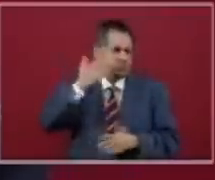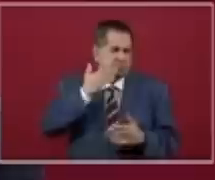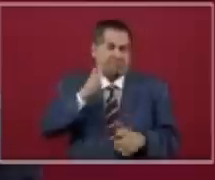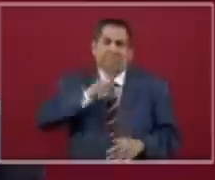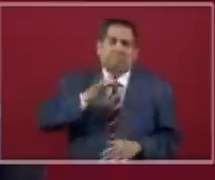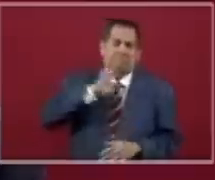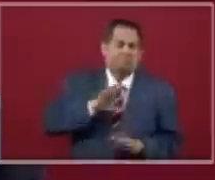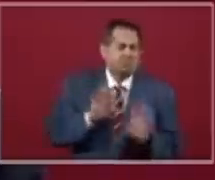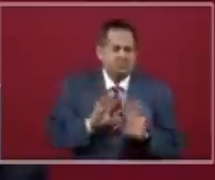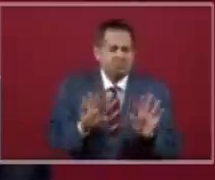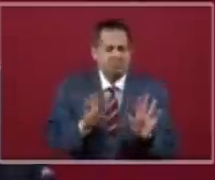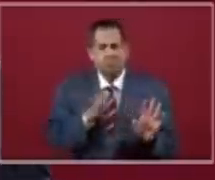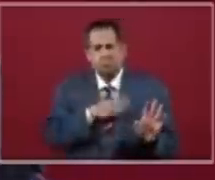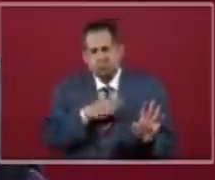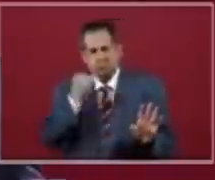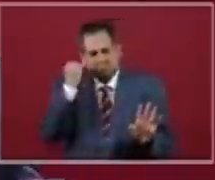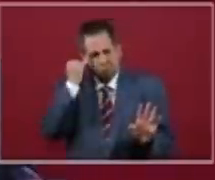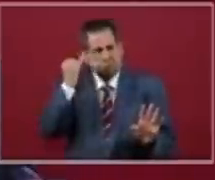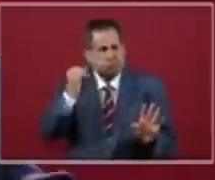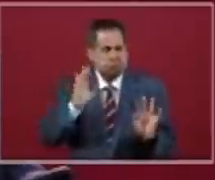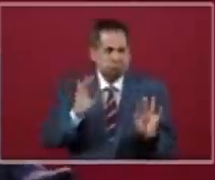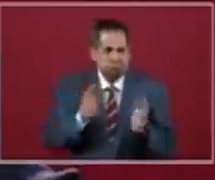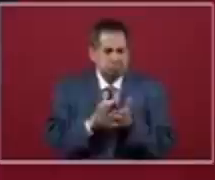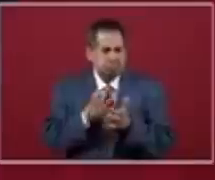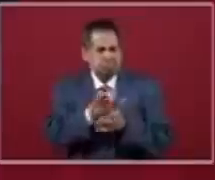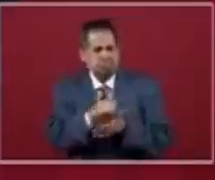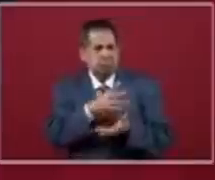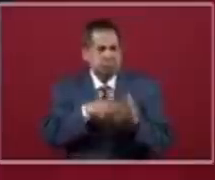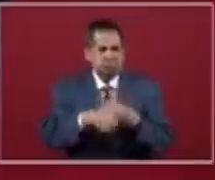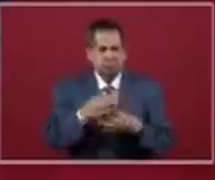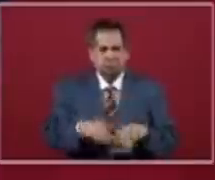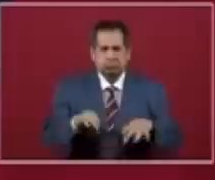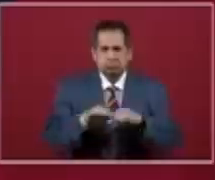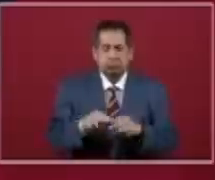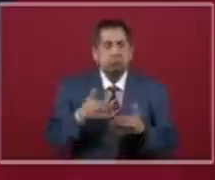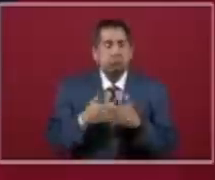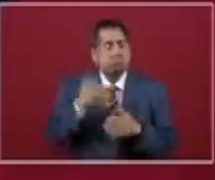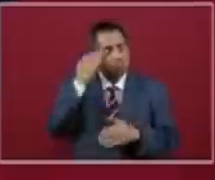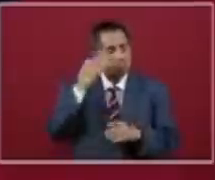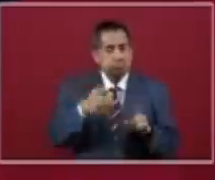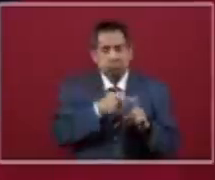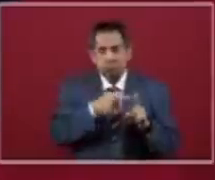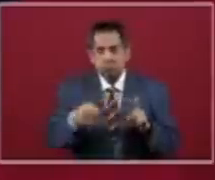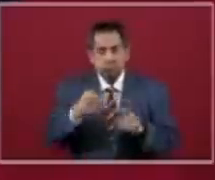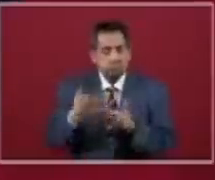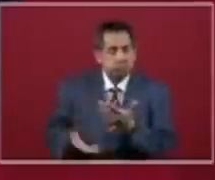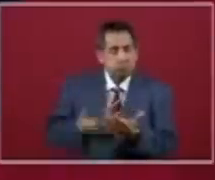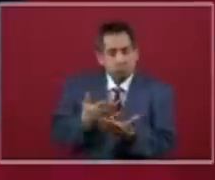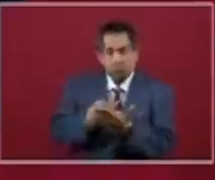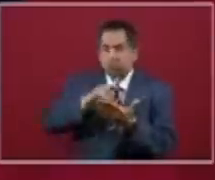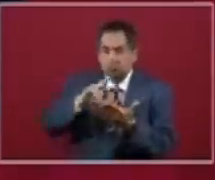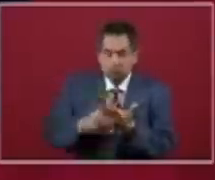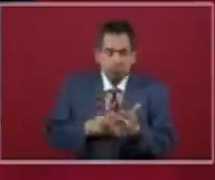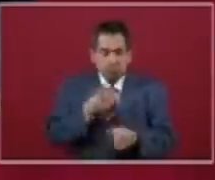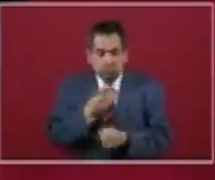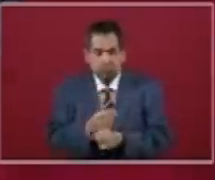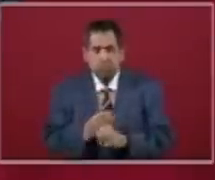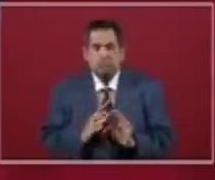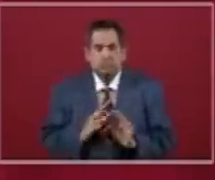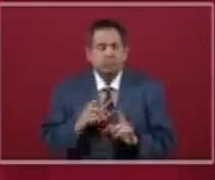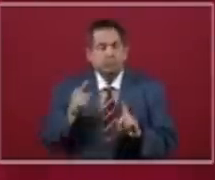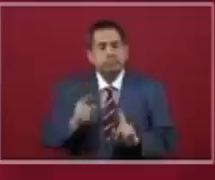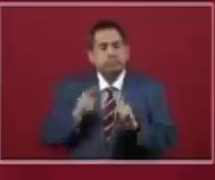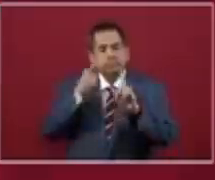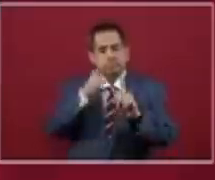que no fue, si tuvieron inversiones importantes, pero al paso del tiempo proponen que se renueve. Eso es uno de los objetivos